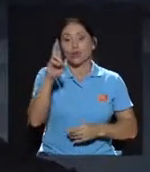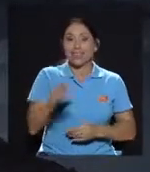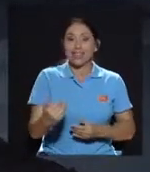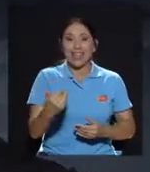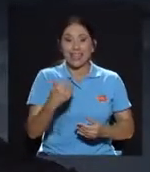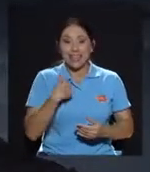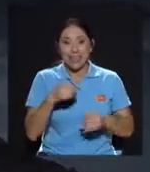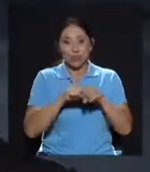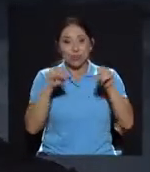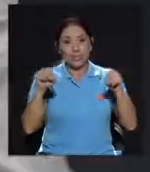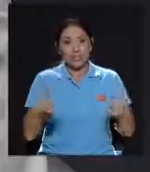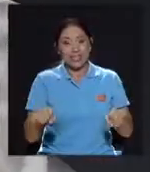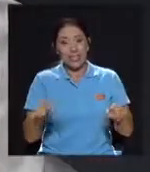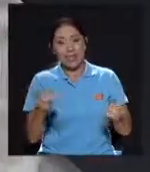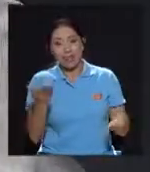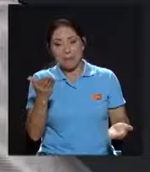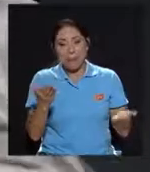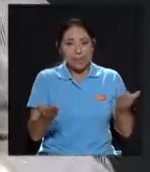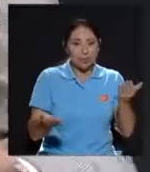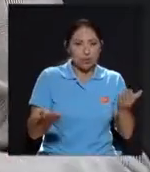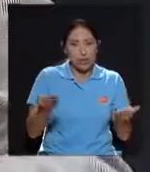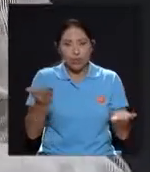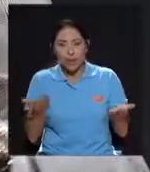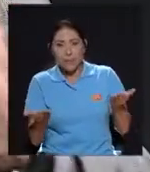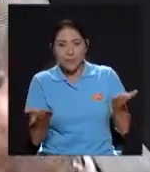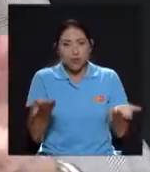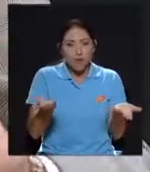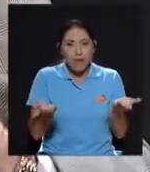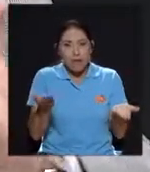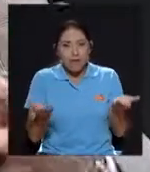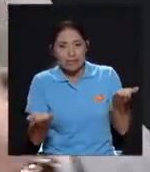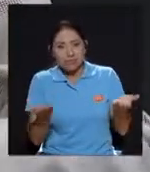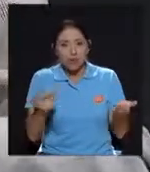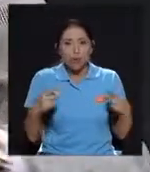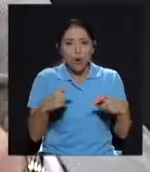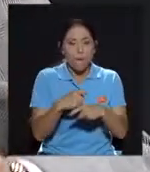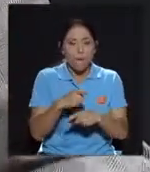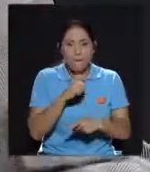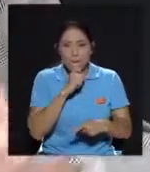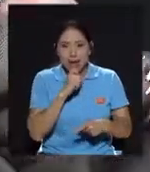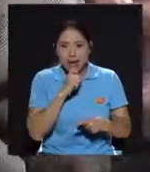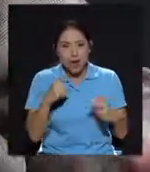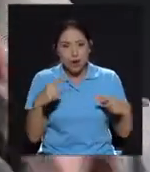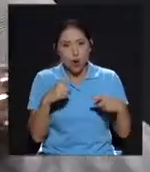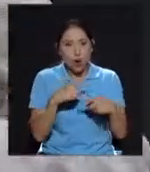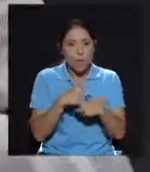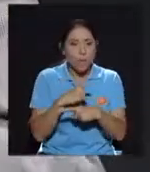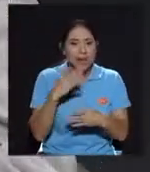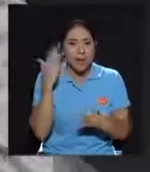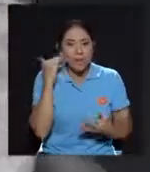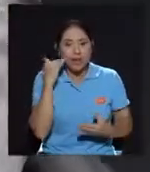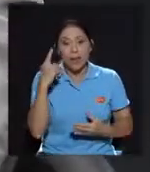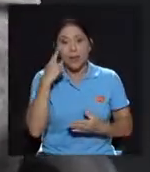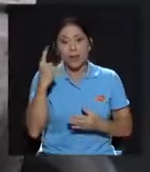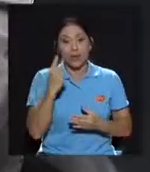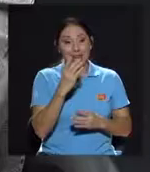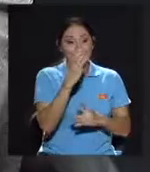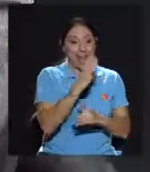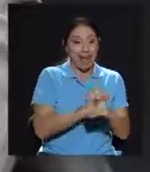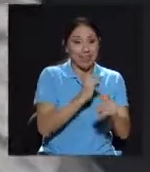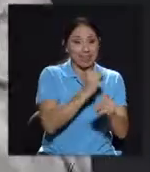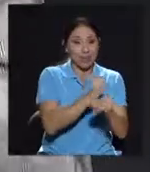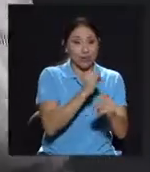demasiado complejo y que entonces las cosas se complican porque las competencias de cada institución son